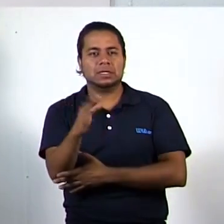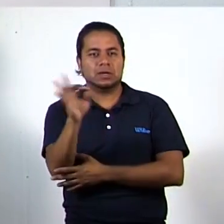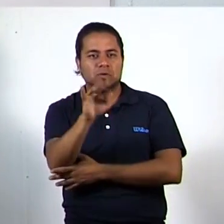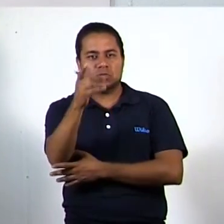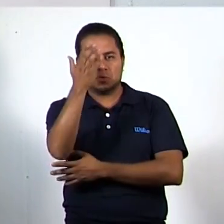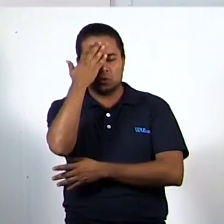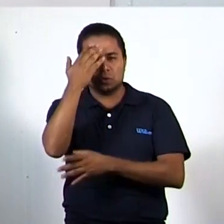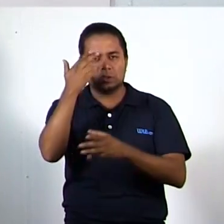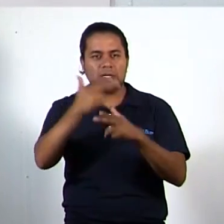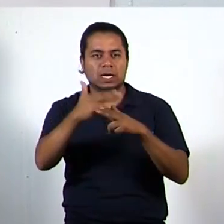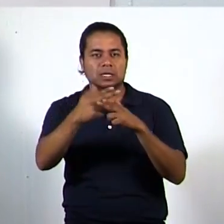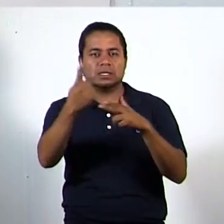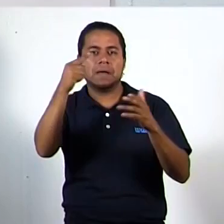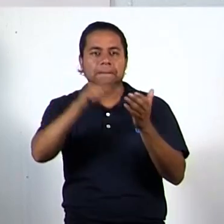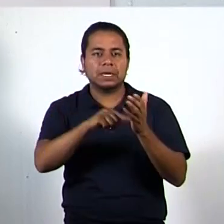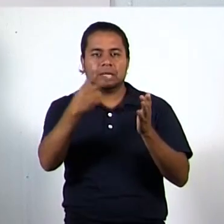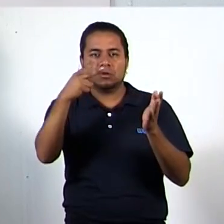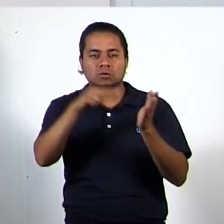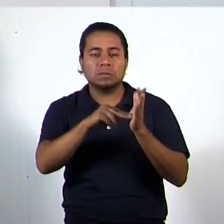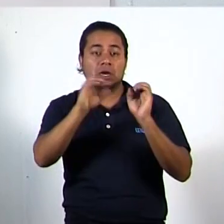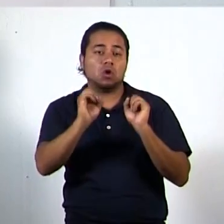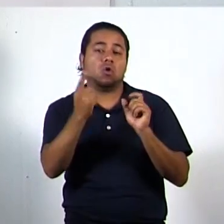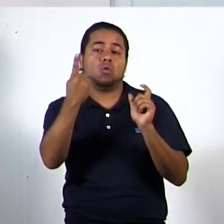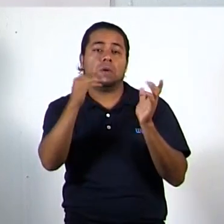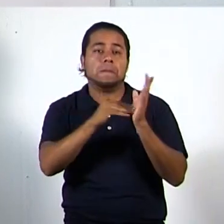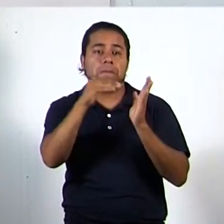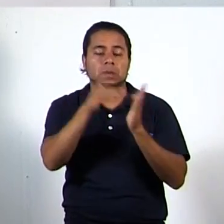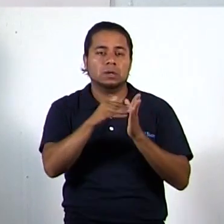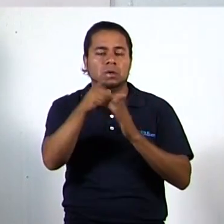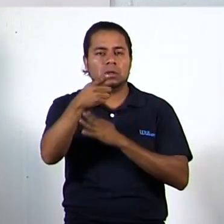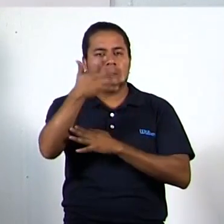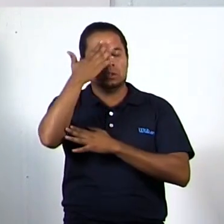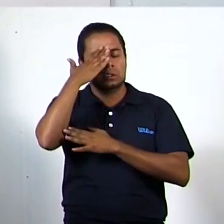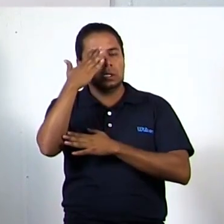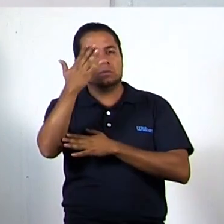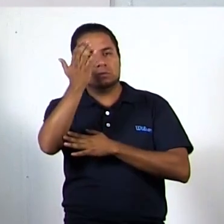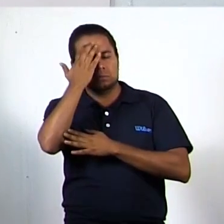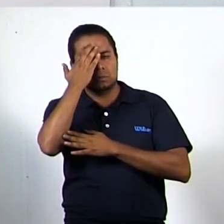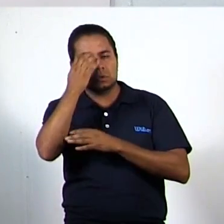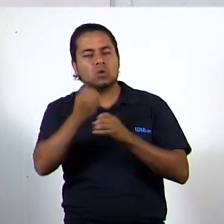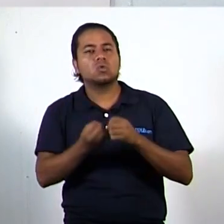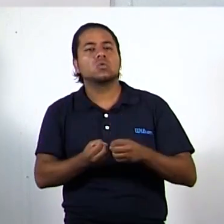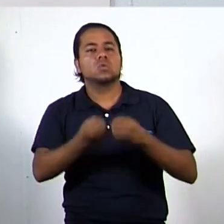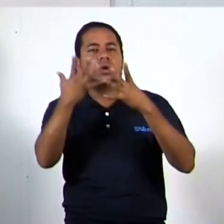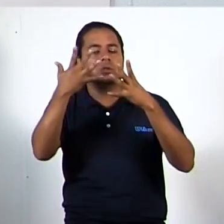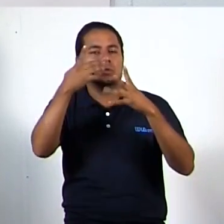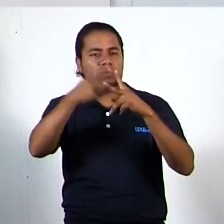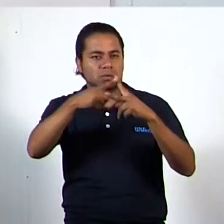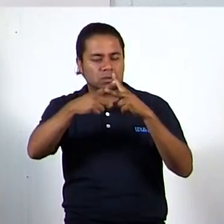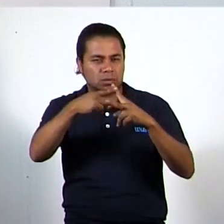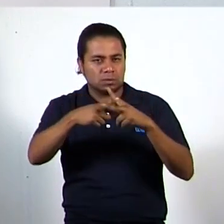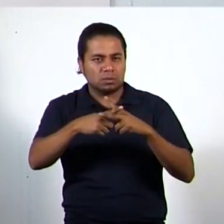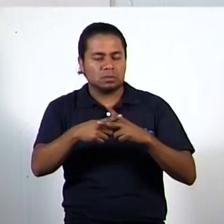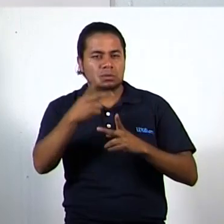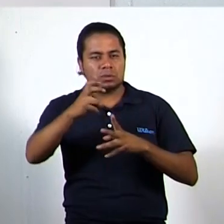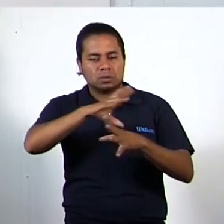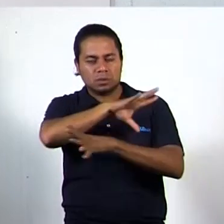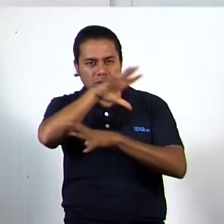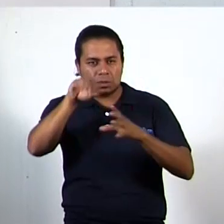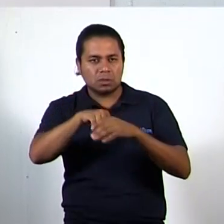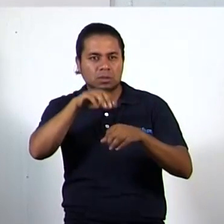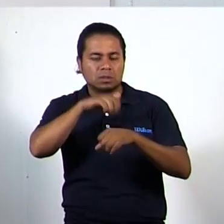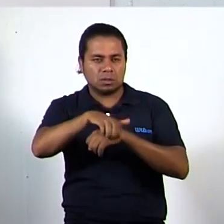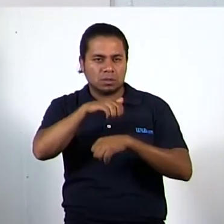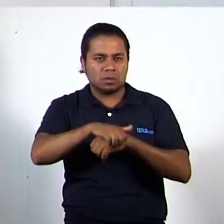conozcas hasta 1000, 2000 o hasta 1 millón. ¿Hasta dónde conoces los números? Precisamente todos esos números son